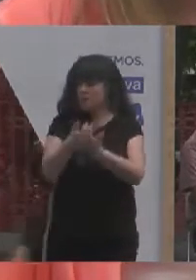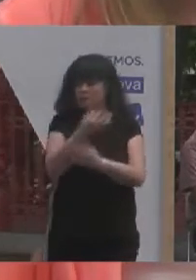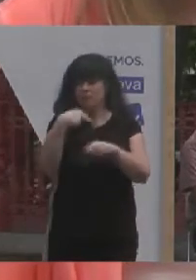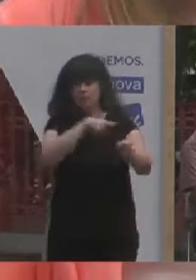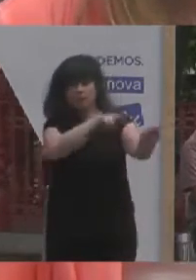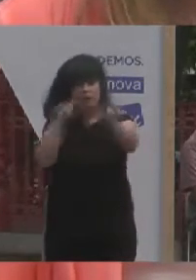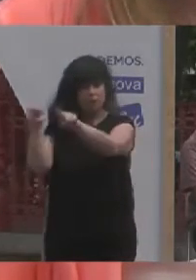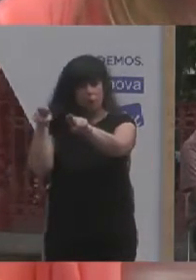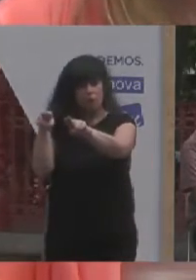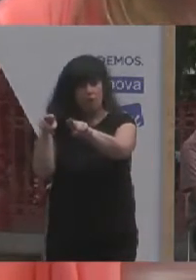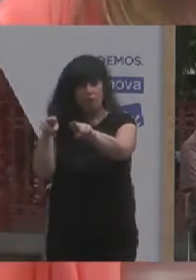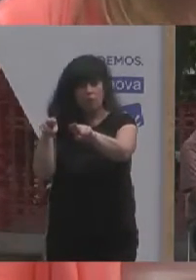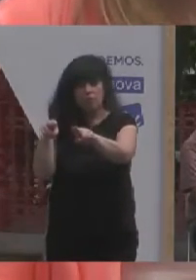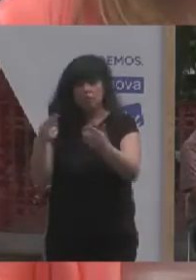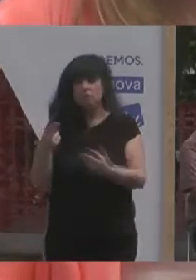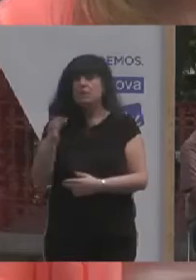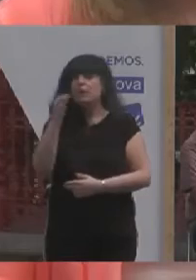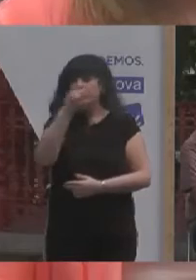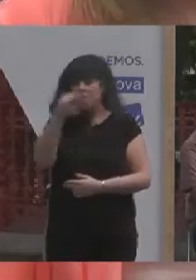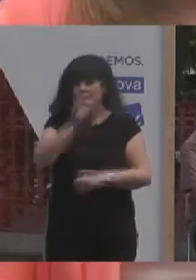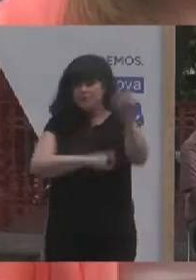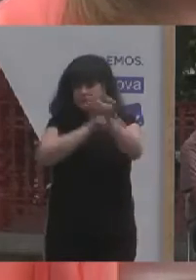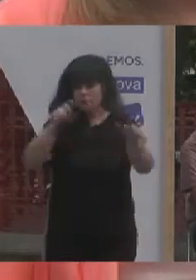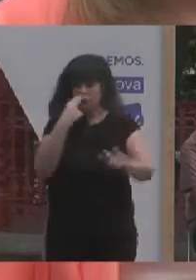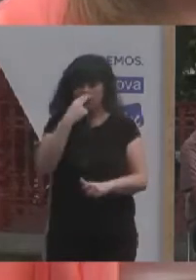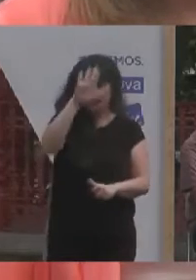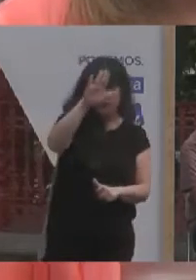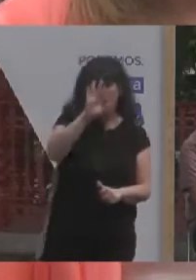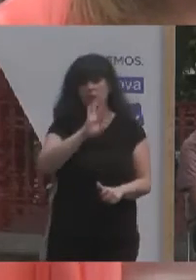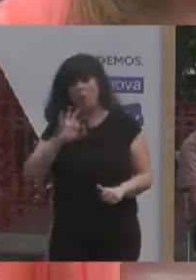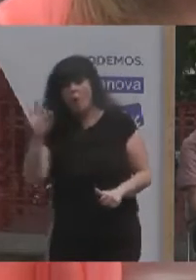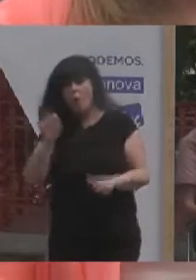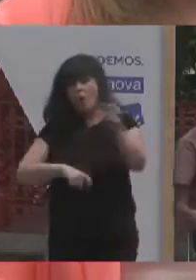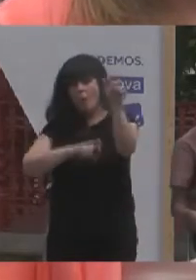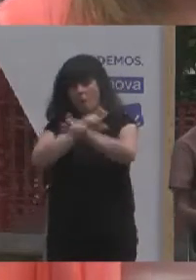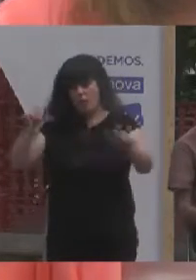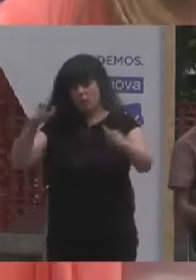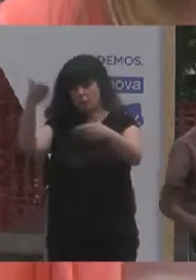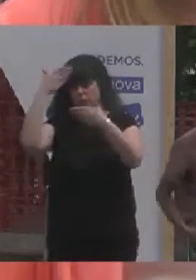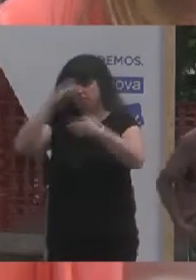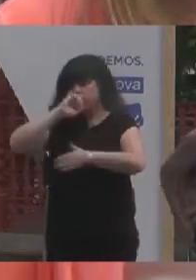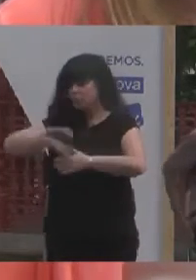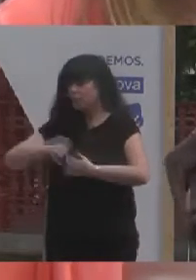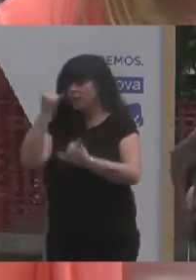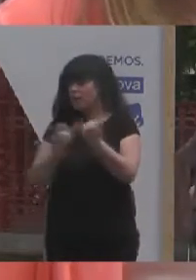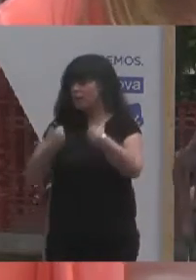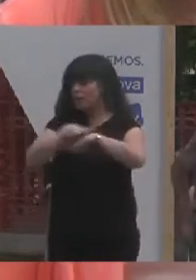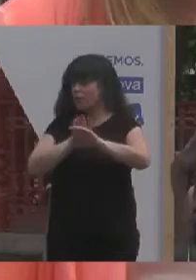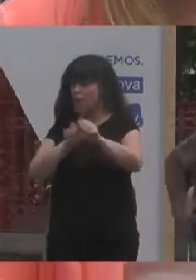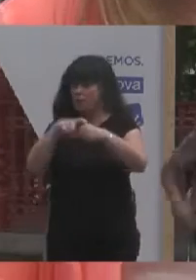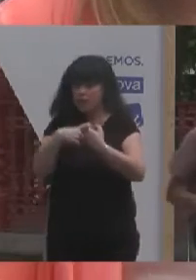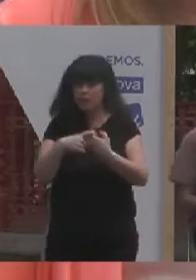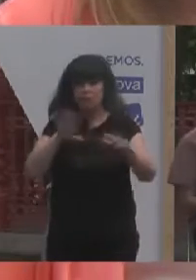un lado e a outro, con nazis e yihadistas que logo formaron parte de gobierno sin que ningún gobierno